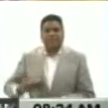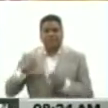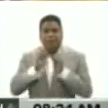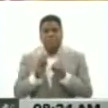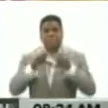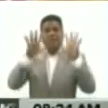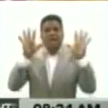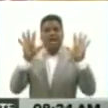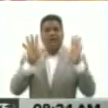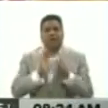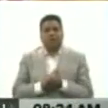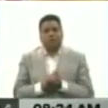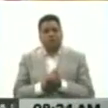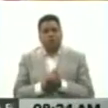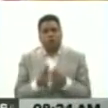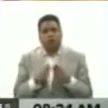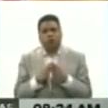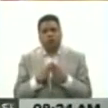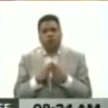momento.